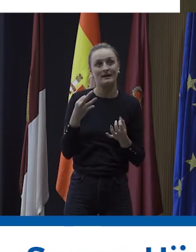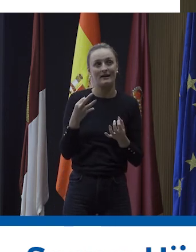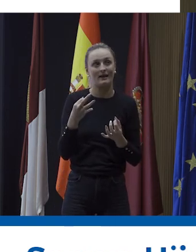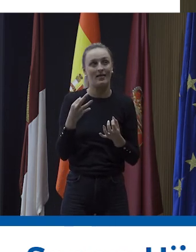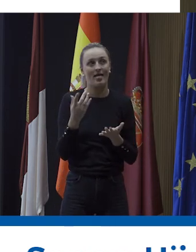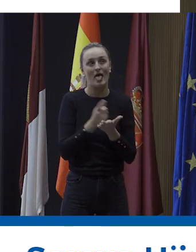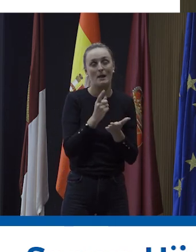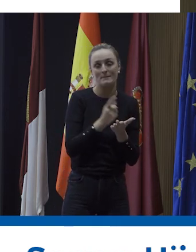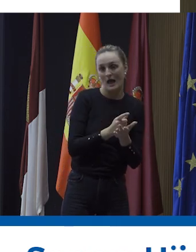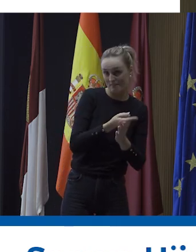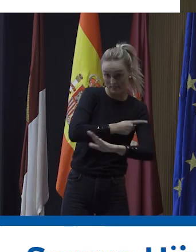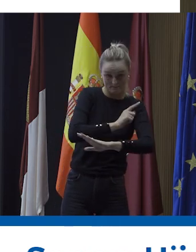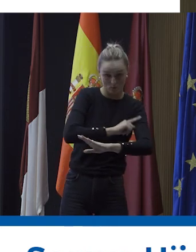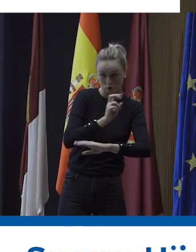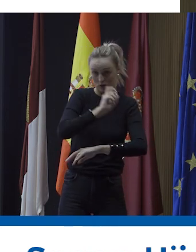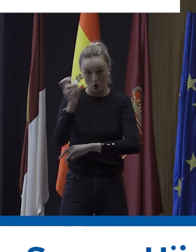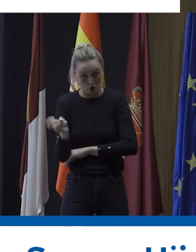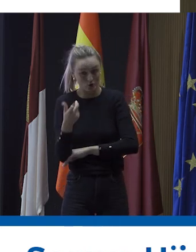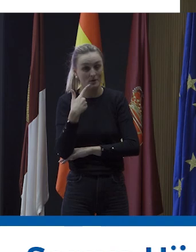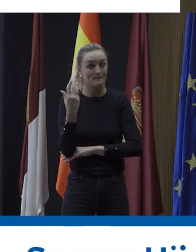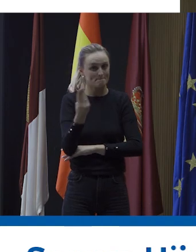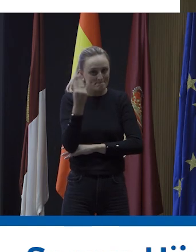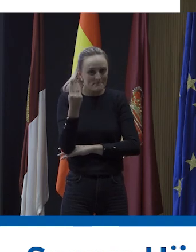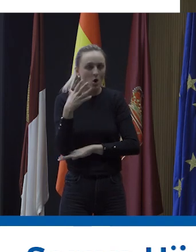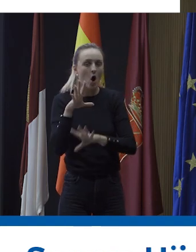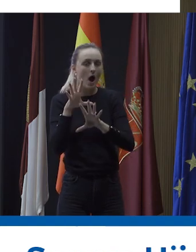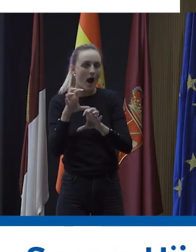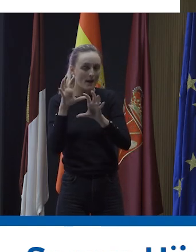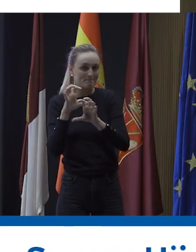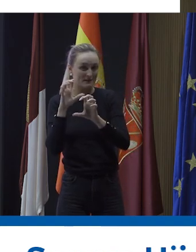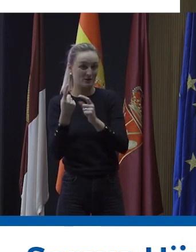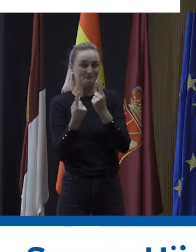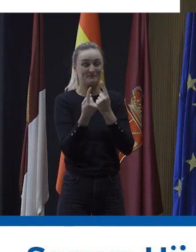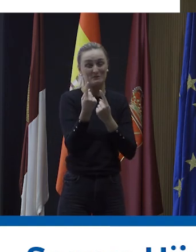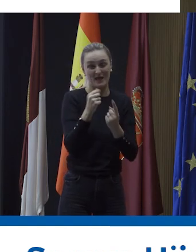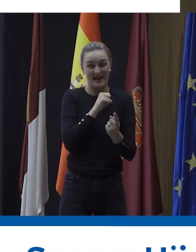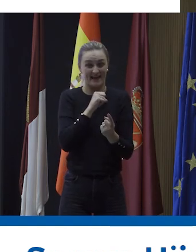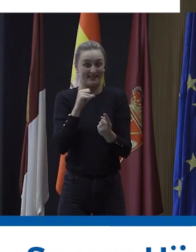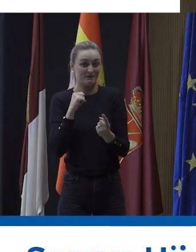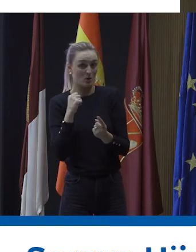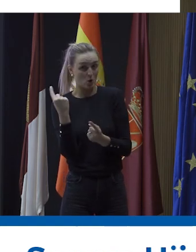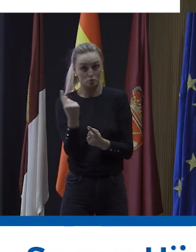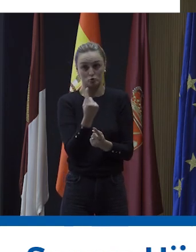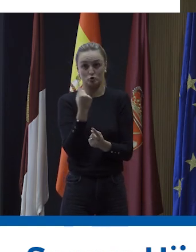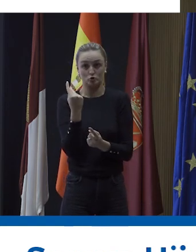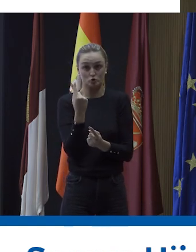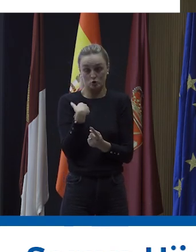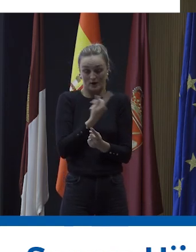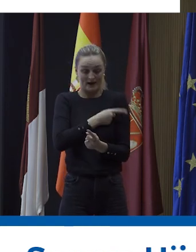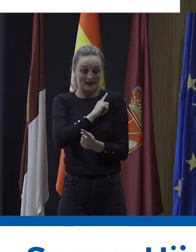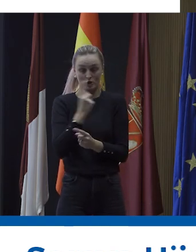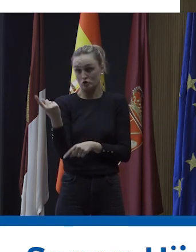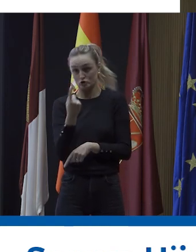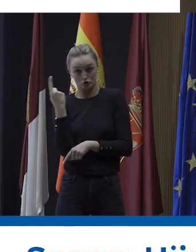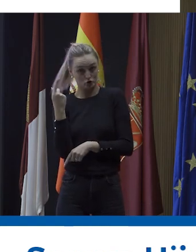aplicar a muchos otros deportes, pero es mejor aprenderlo bien de forma individual o solo haciendo ese ejercicio, porque